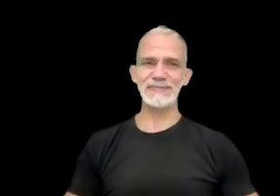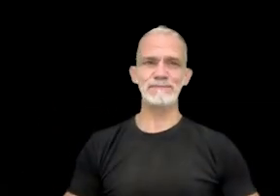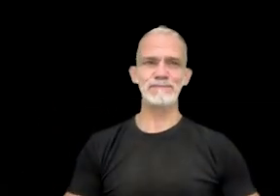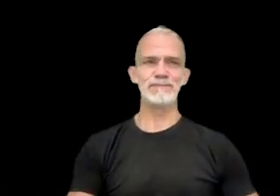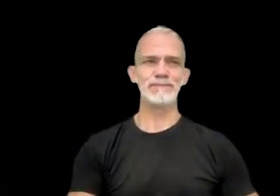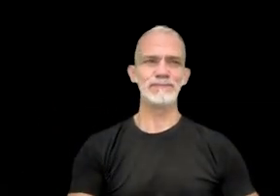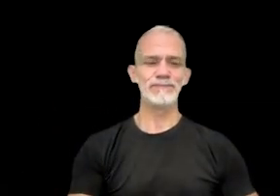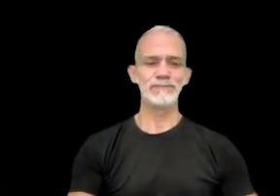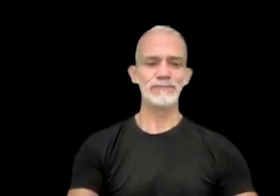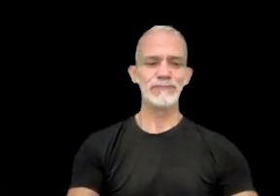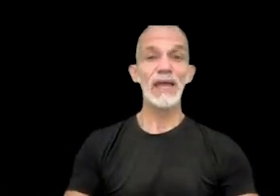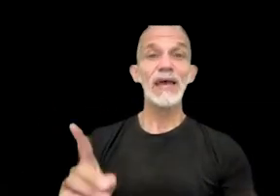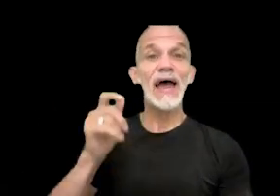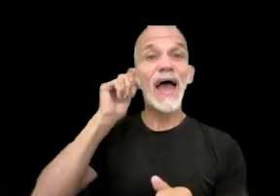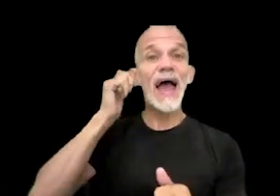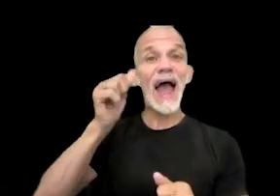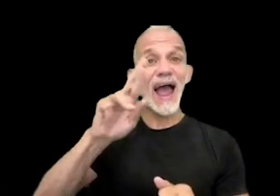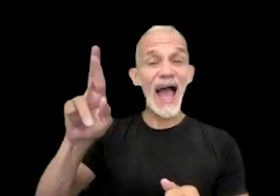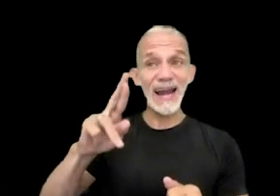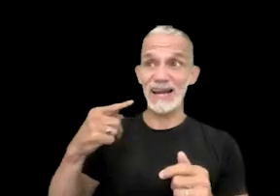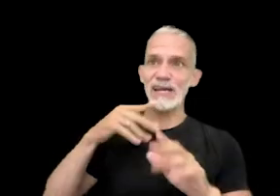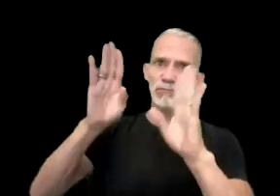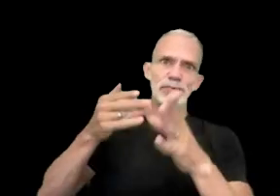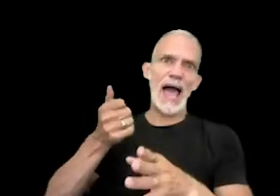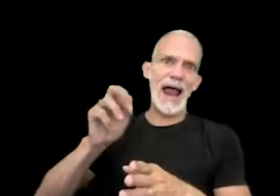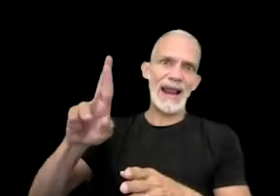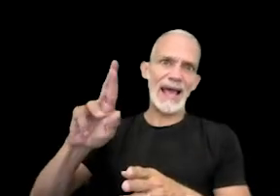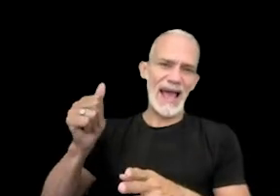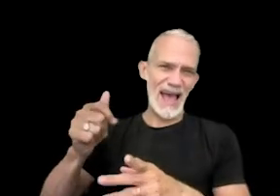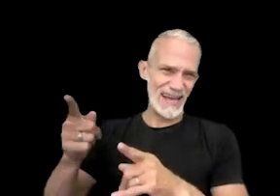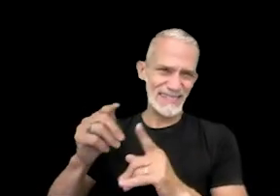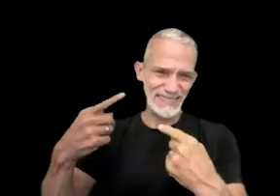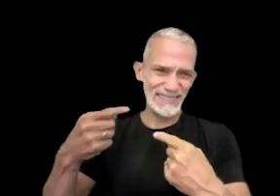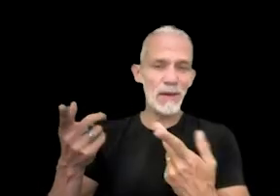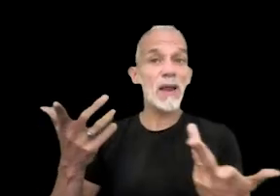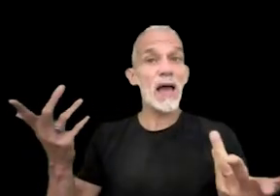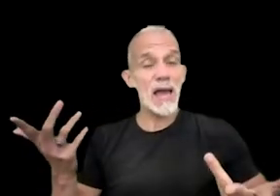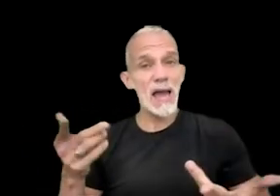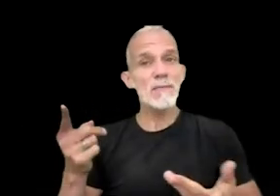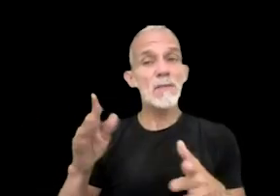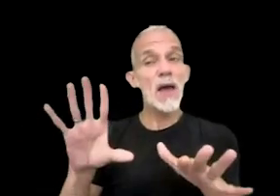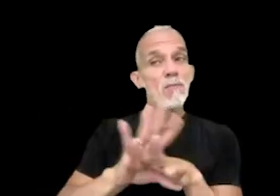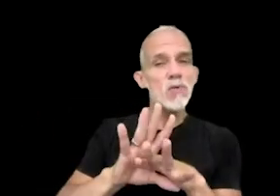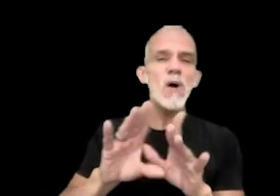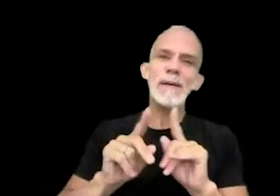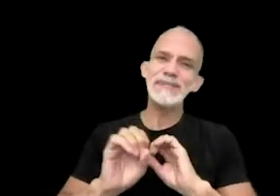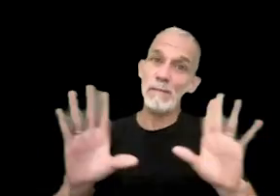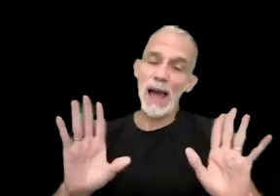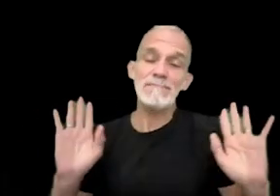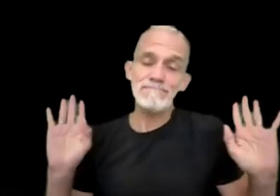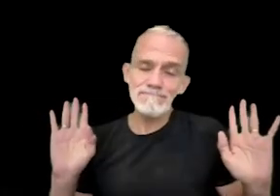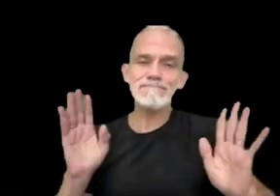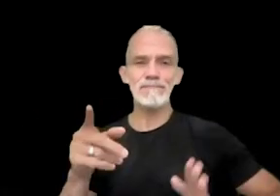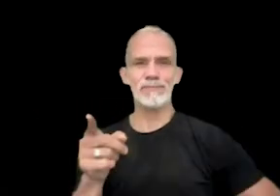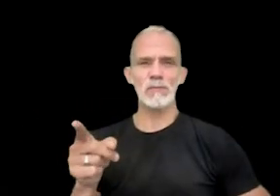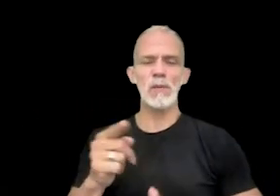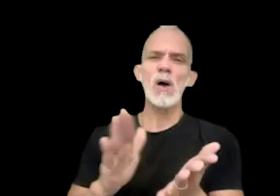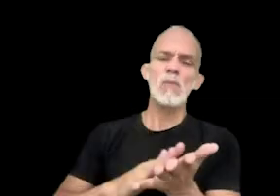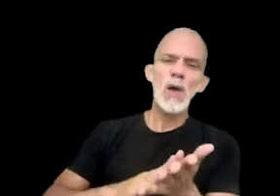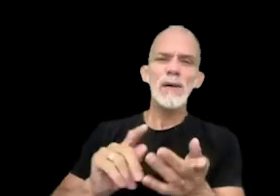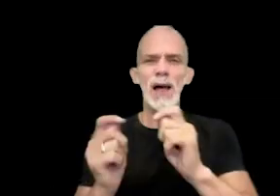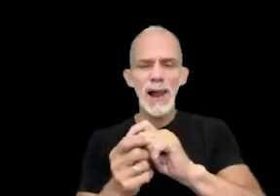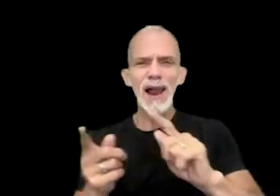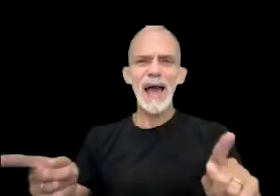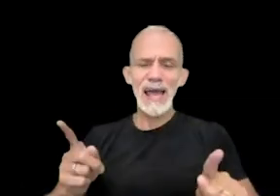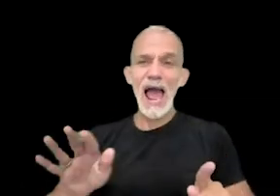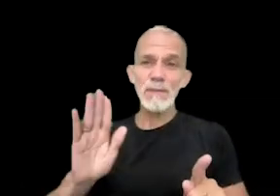¿Sí? La GAR que utiliza el fisco siempre, a veces correspondiendo y a veces no, para invertir la carga de la prueba, para hacer bailar un poco